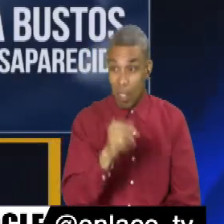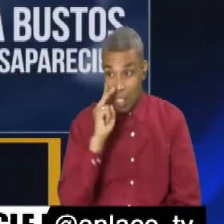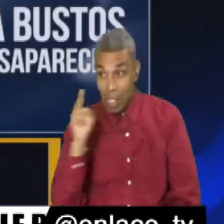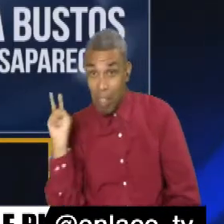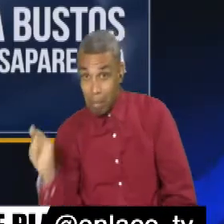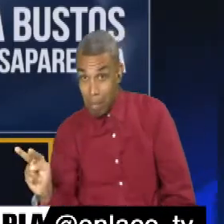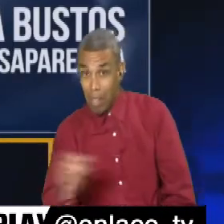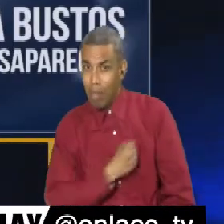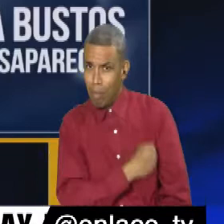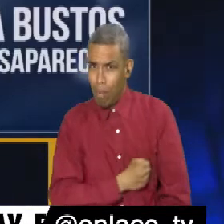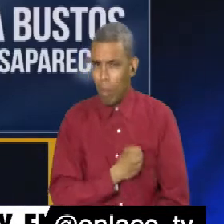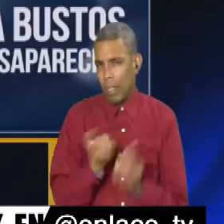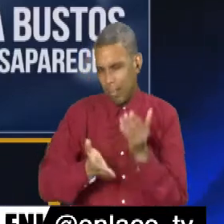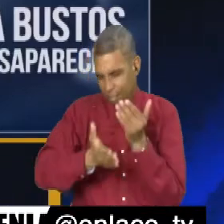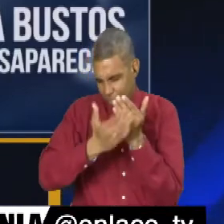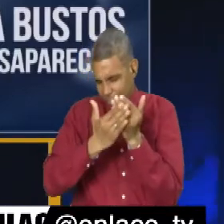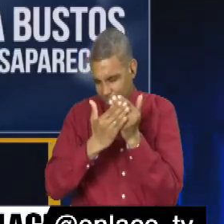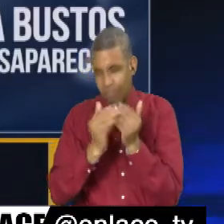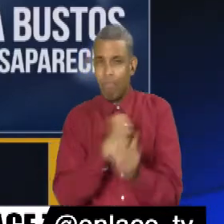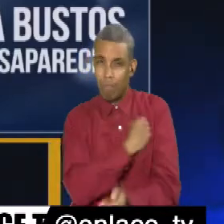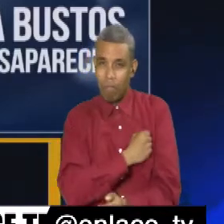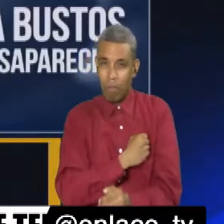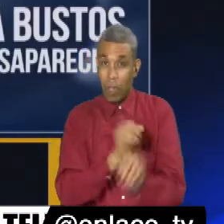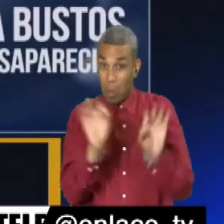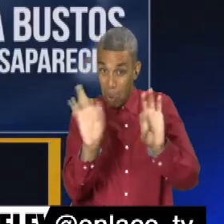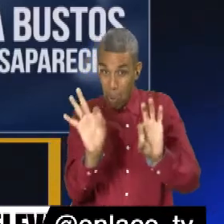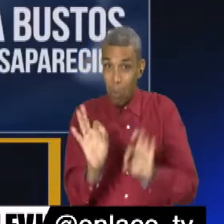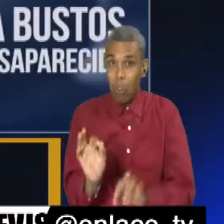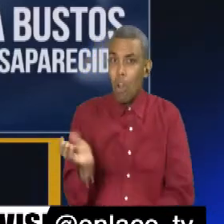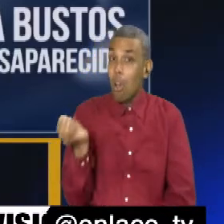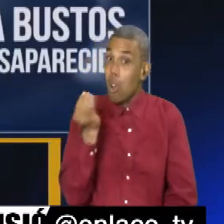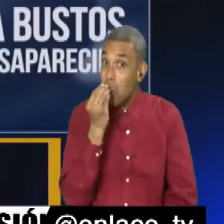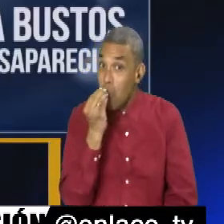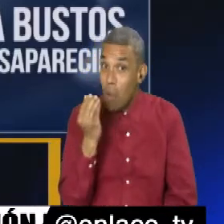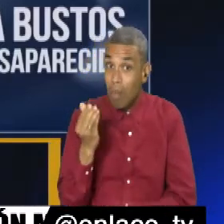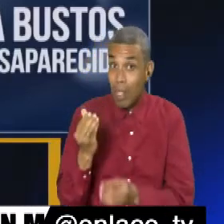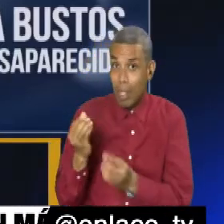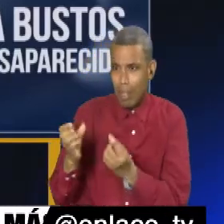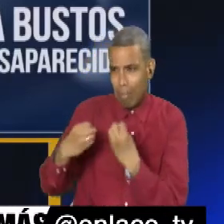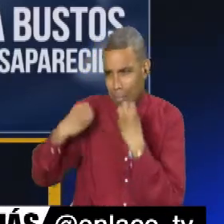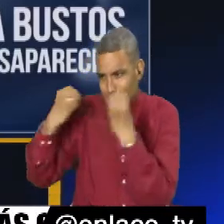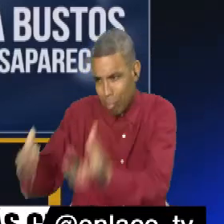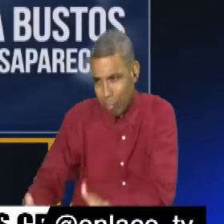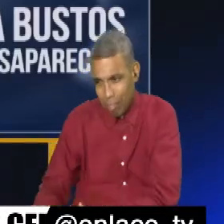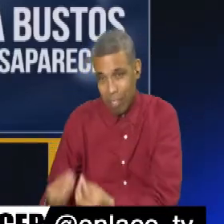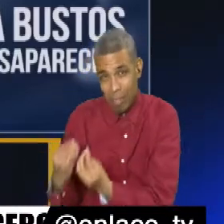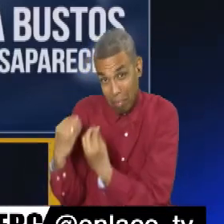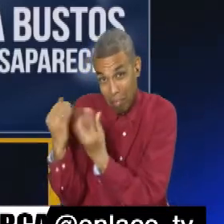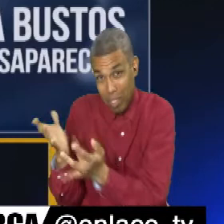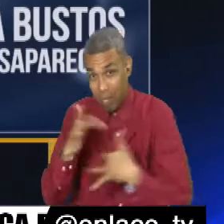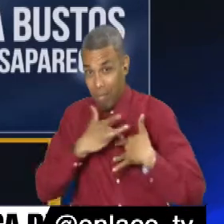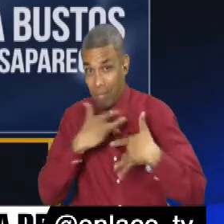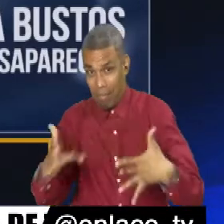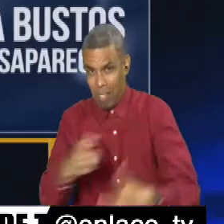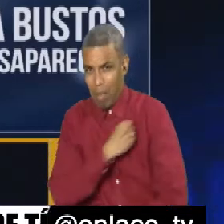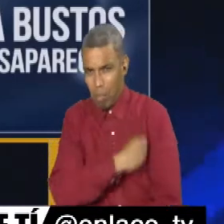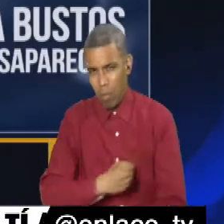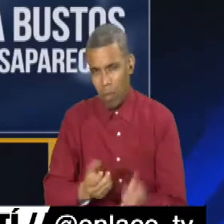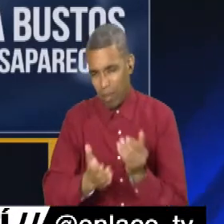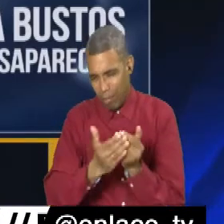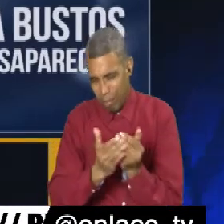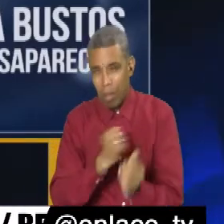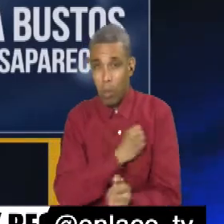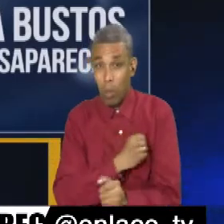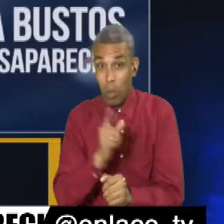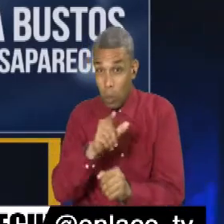vea o algo, que por favor le ofrezcan algo de comer, y mientras que le ofrezcan algo de comer, pues que nos llamen y que nos la tengan ahí